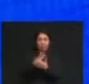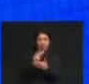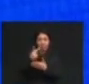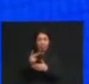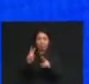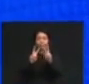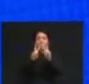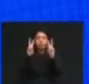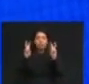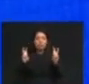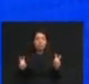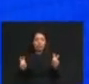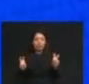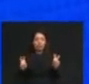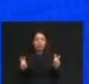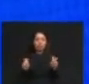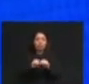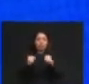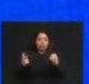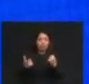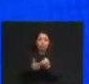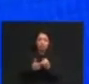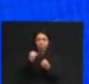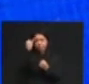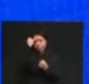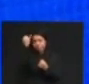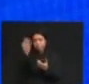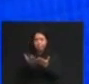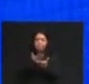categoría Emprendimiento Social. Es